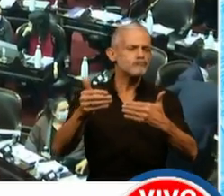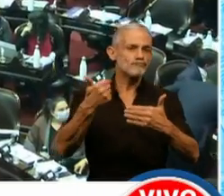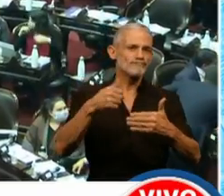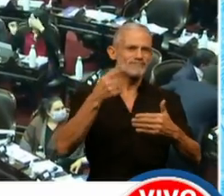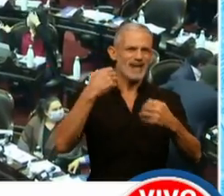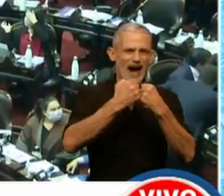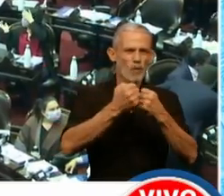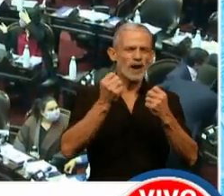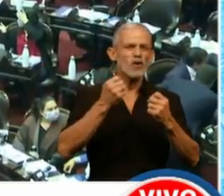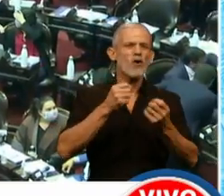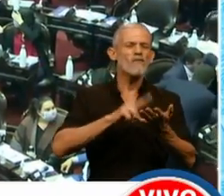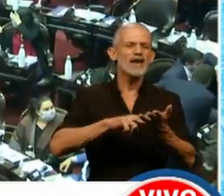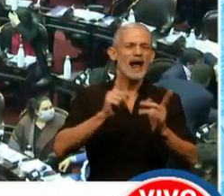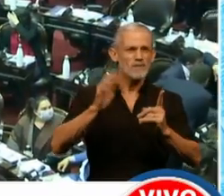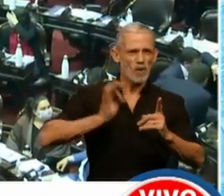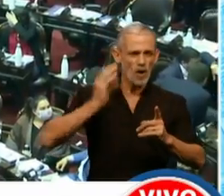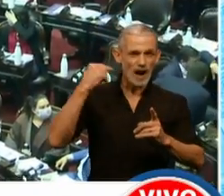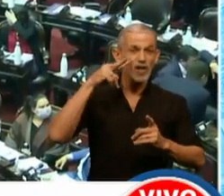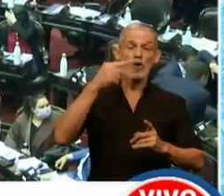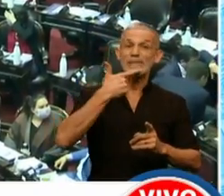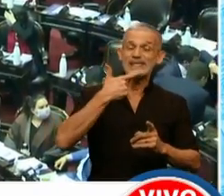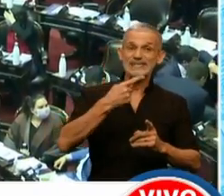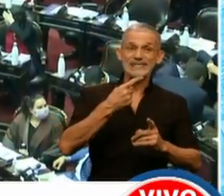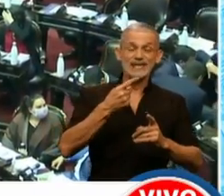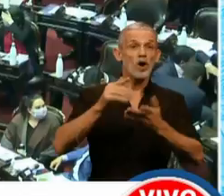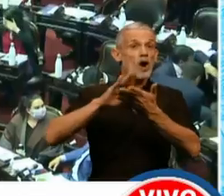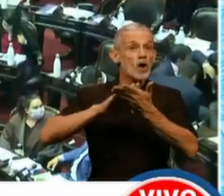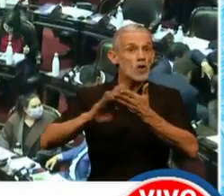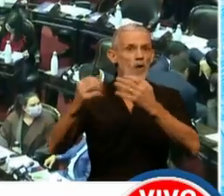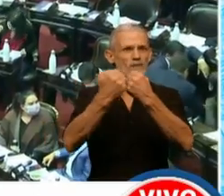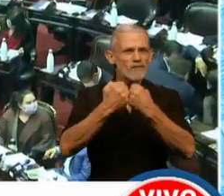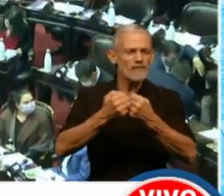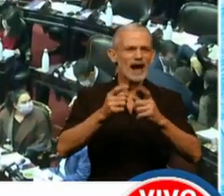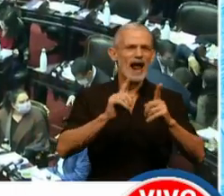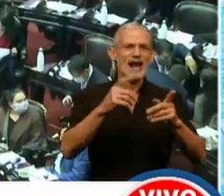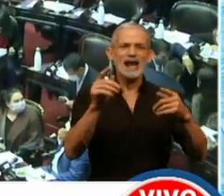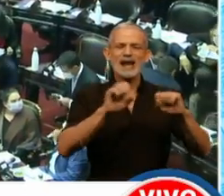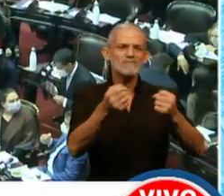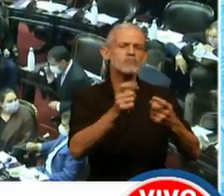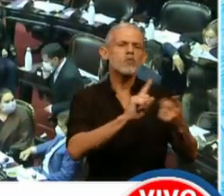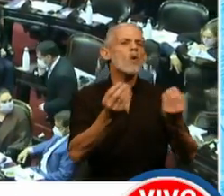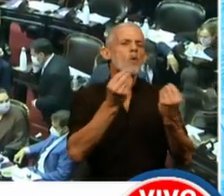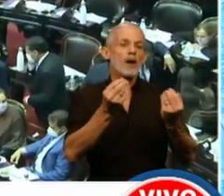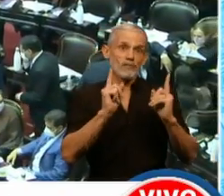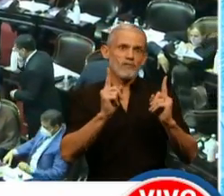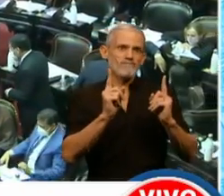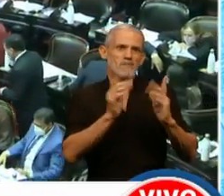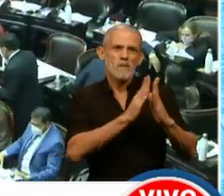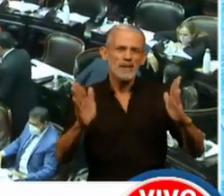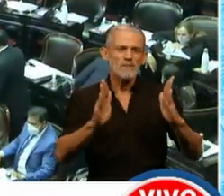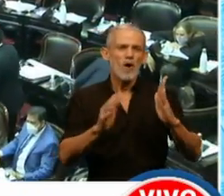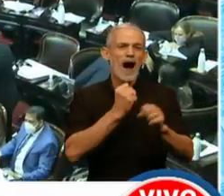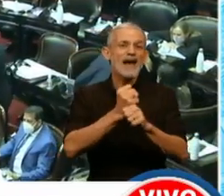consenso fiscal del 2017 o sea la no aplicación del consenso fiscal del 2017 congelarlo al